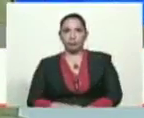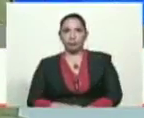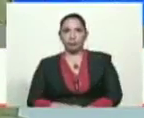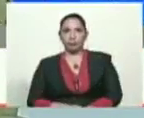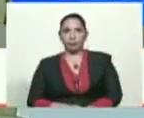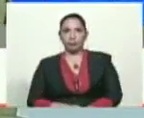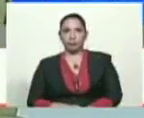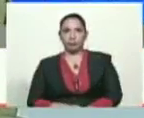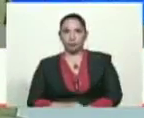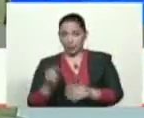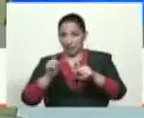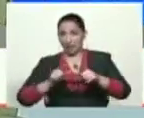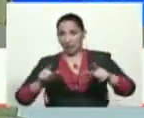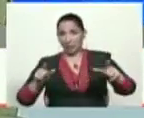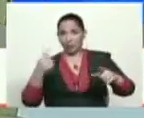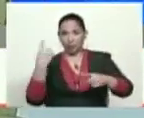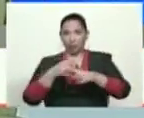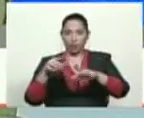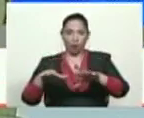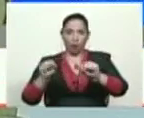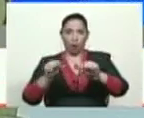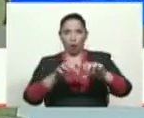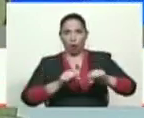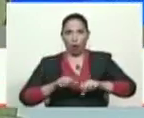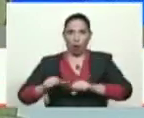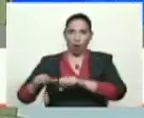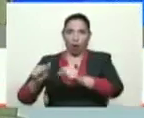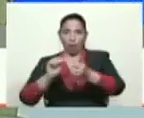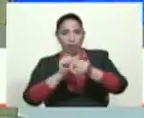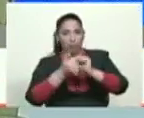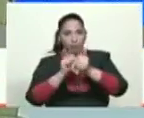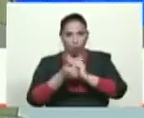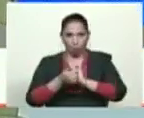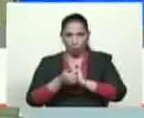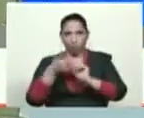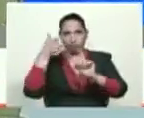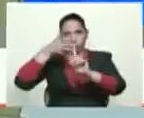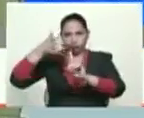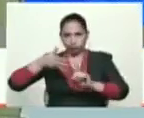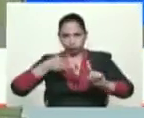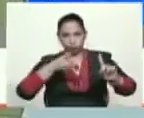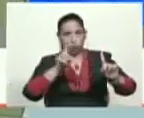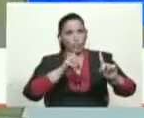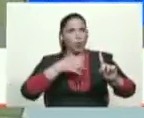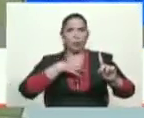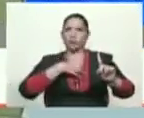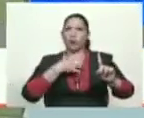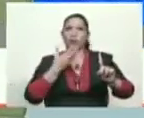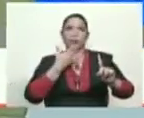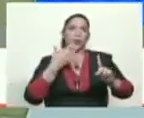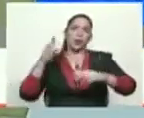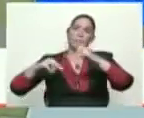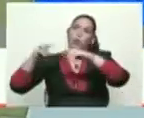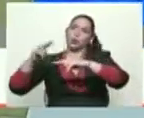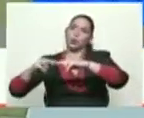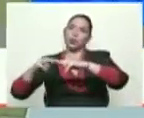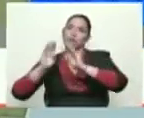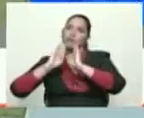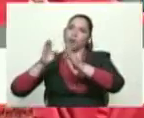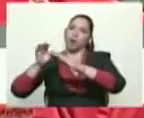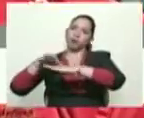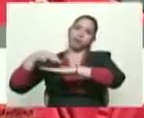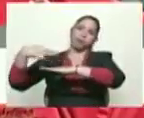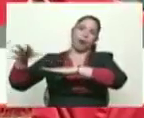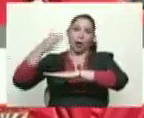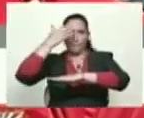los espacios hay que ocupar los por deporte tú no puedes construir un bulevar y dejarlo ahí